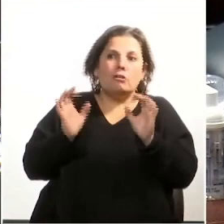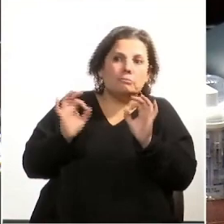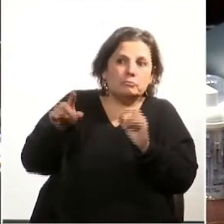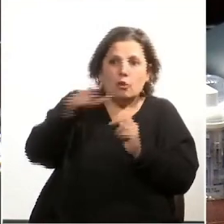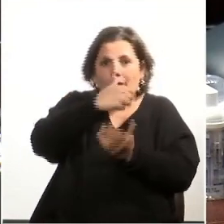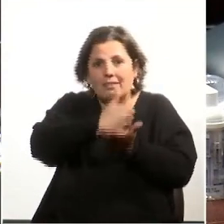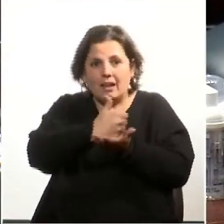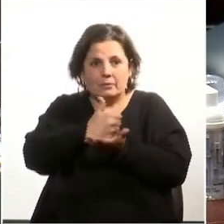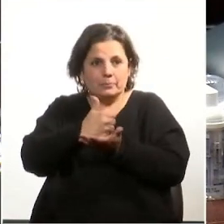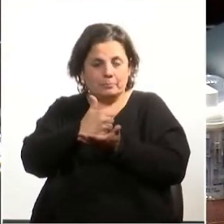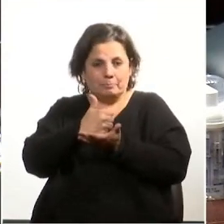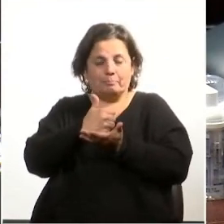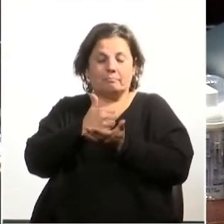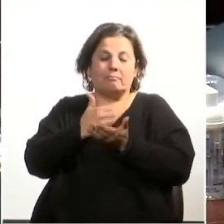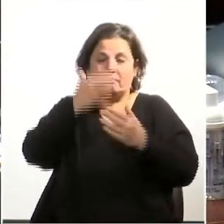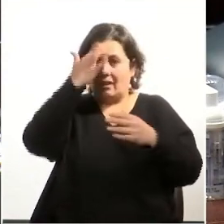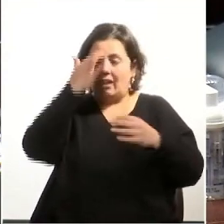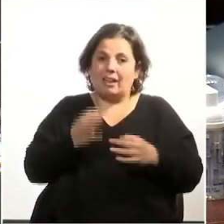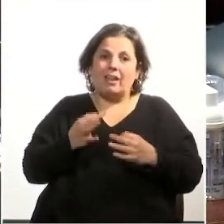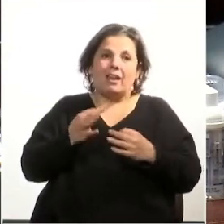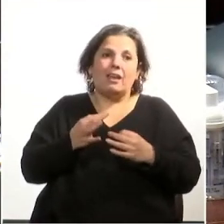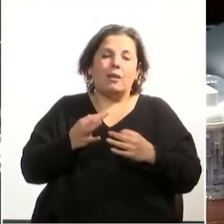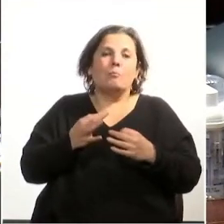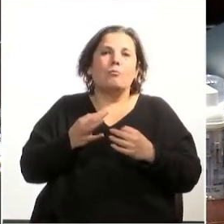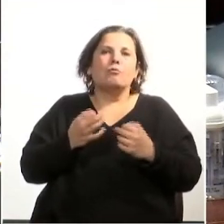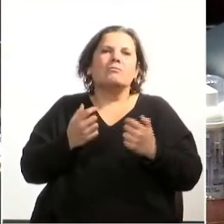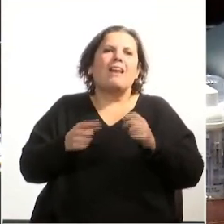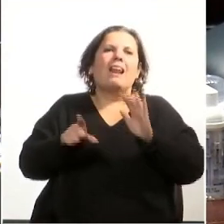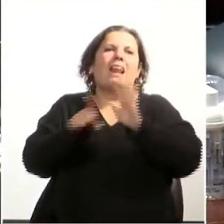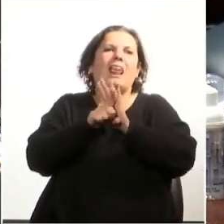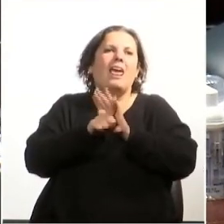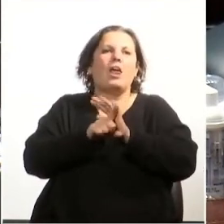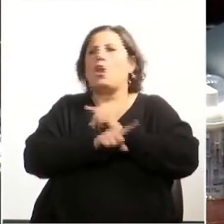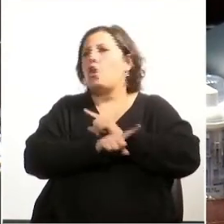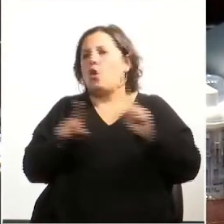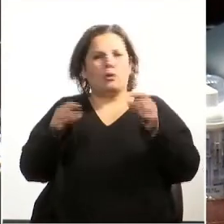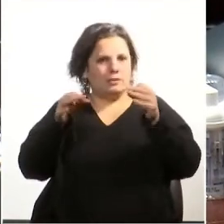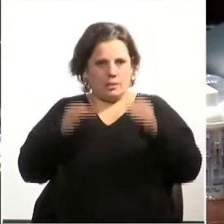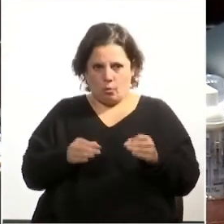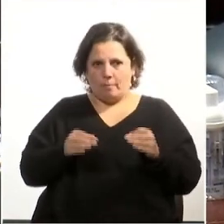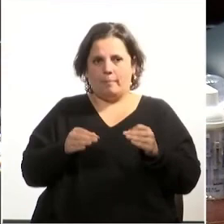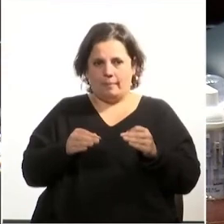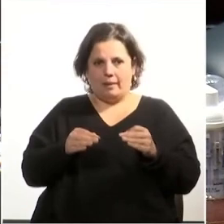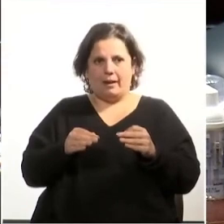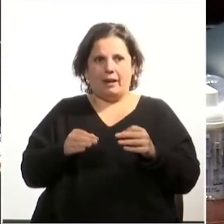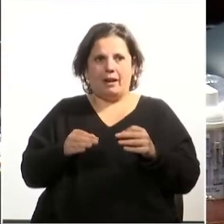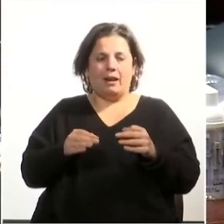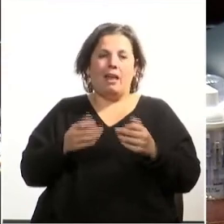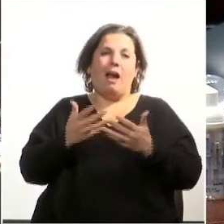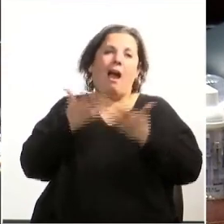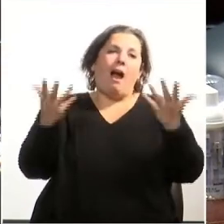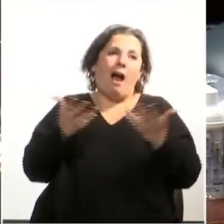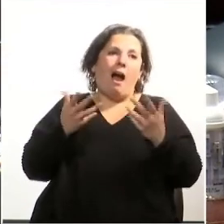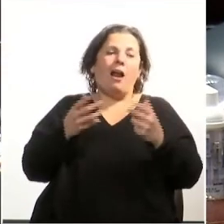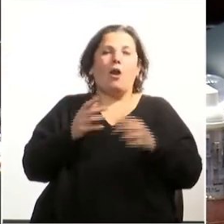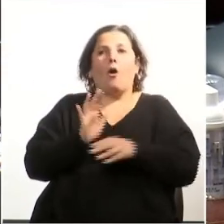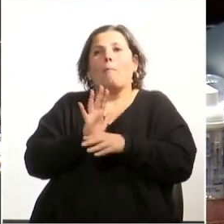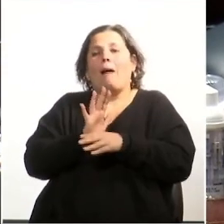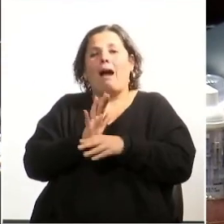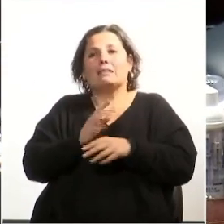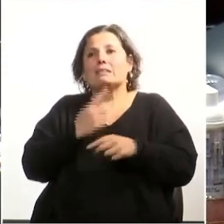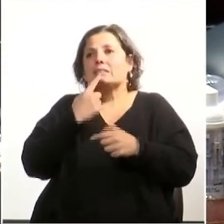presente. Creemos que la ley no se cumple, que es un caso más de